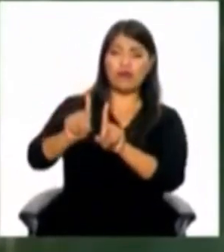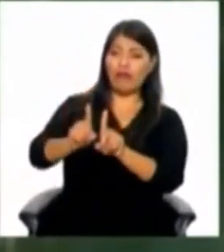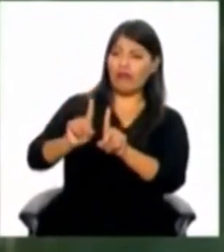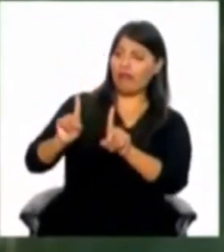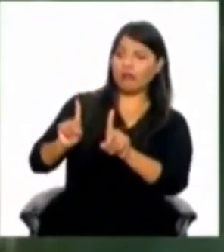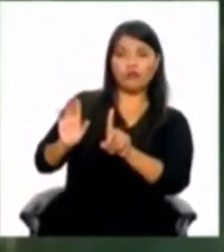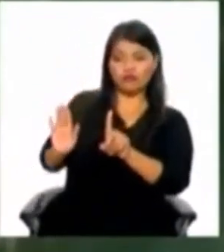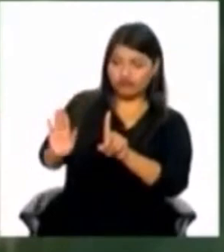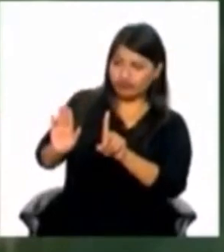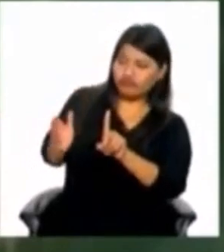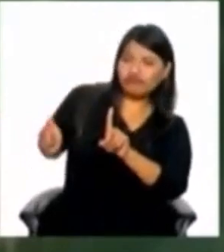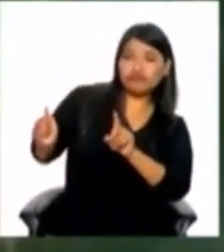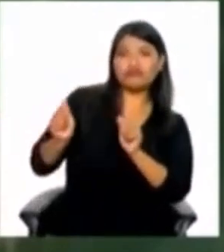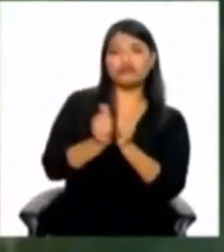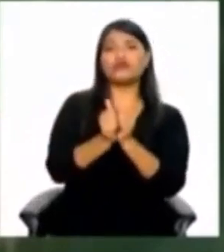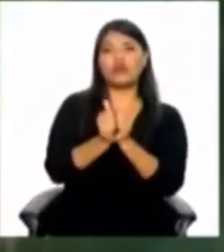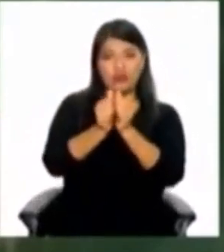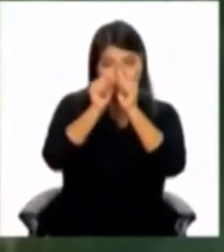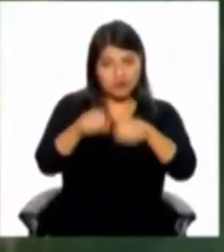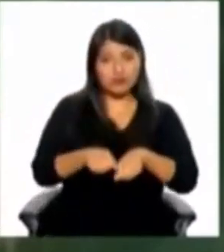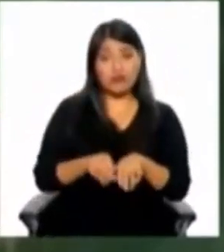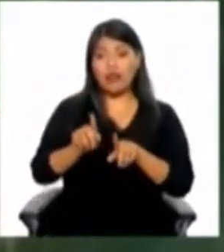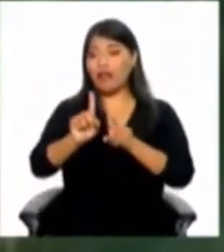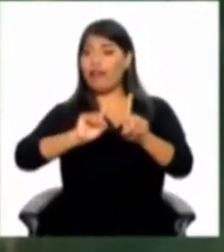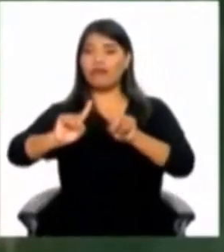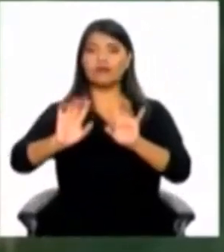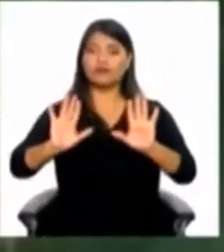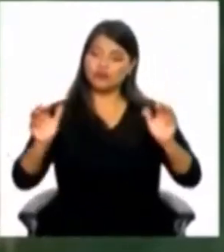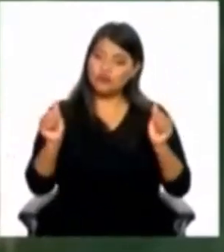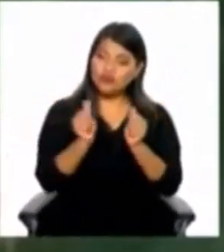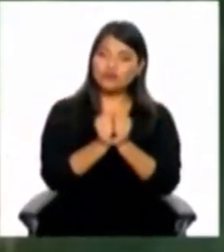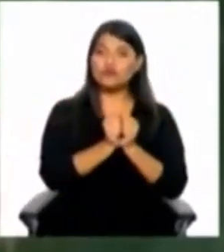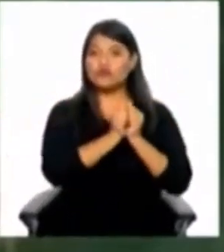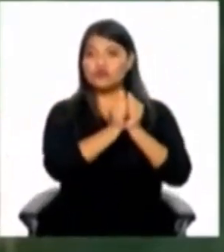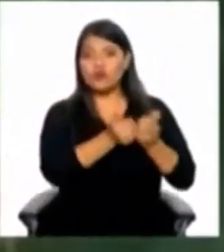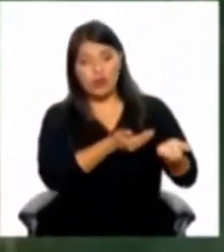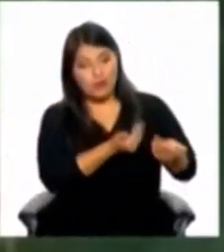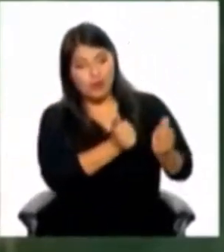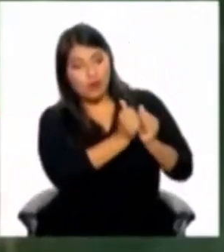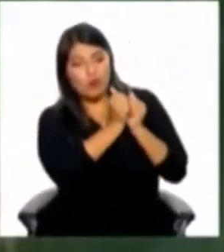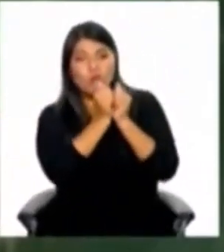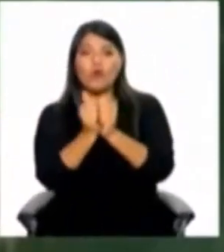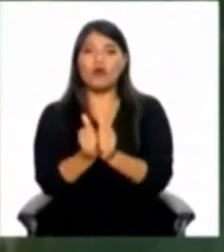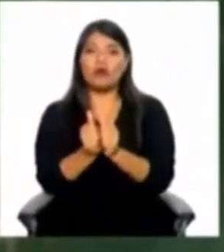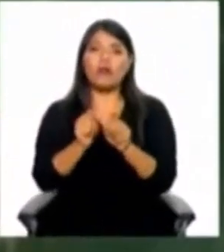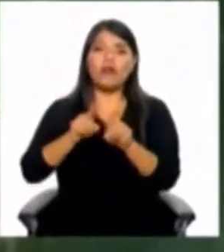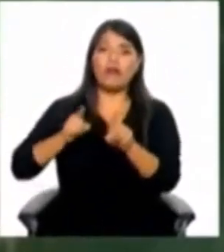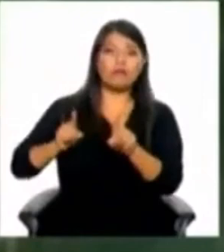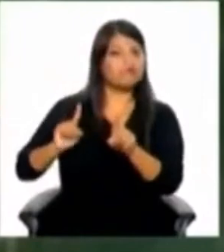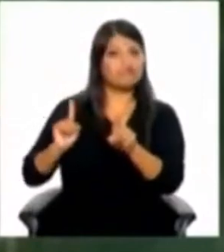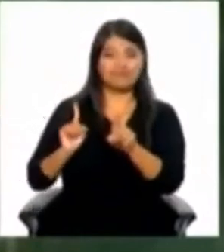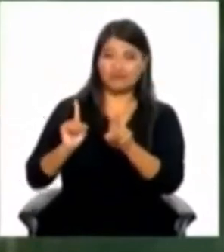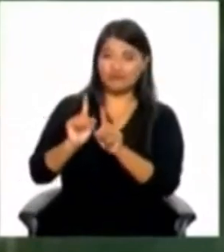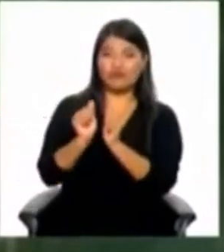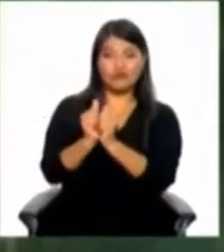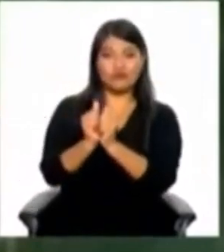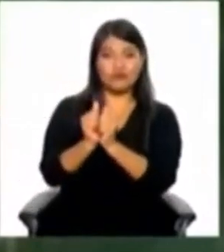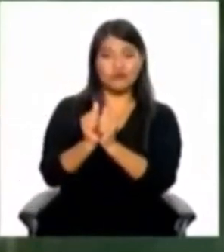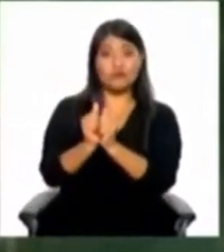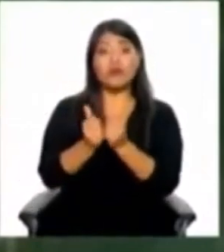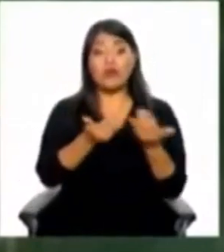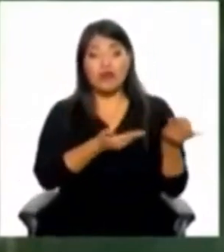atrás. Sin embargo, señor presidente, hoy millones de seres humanos se